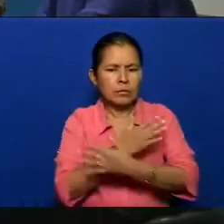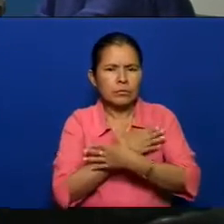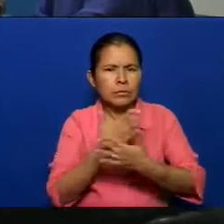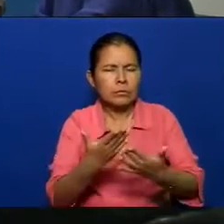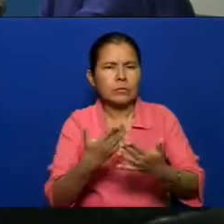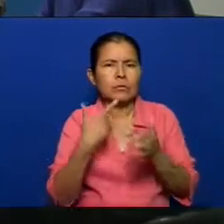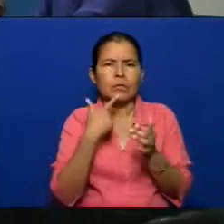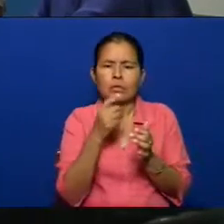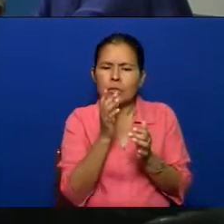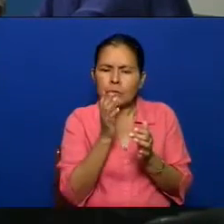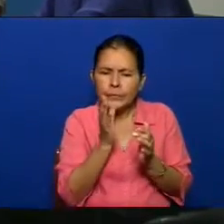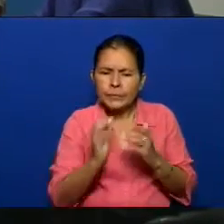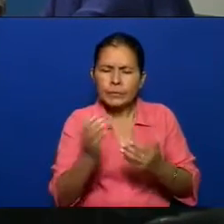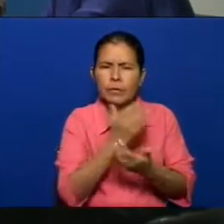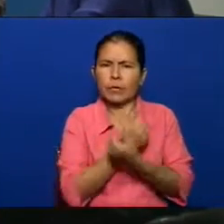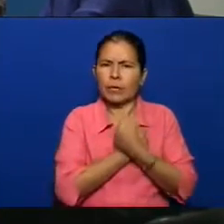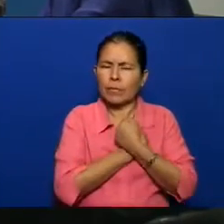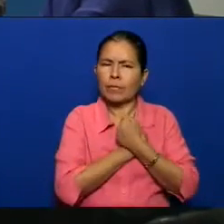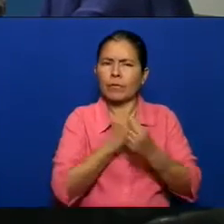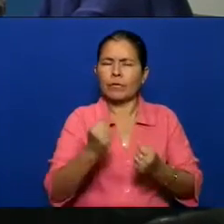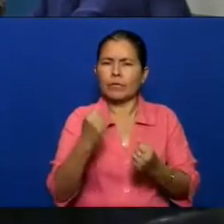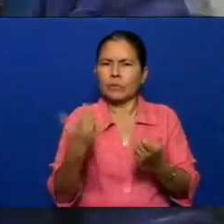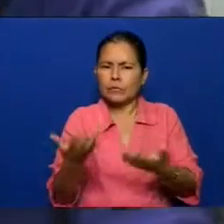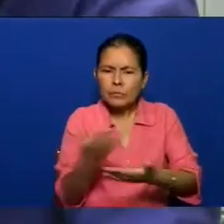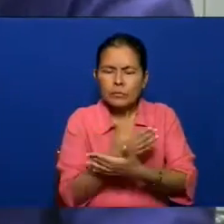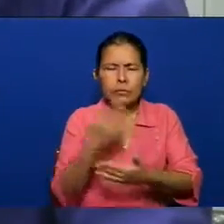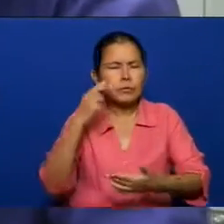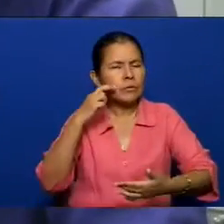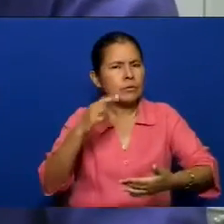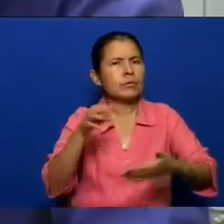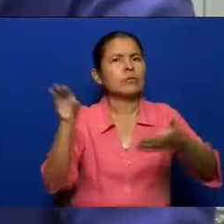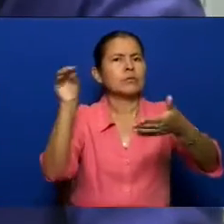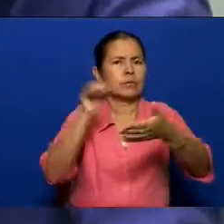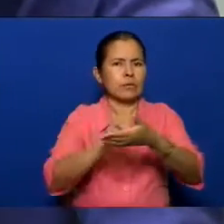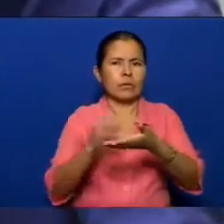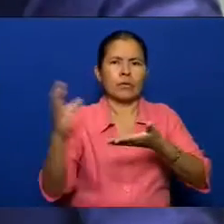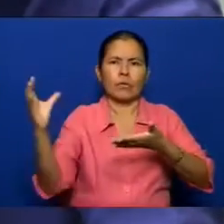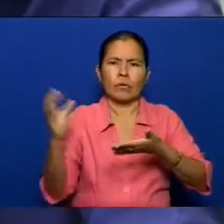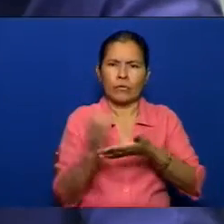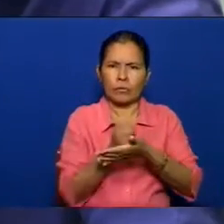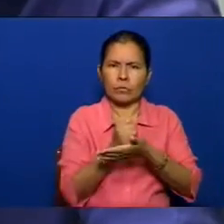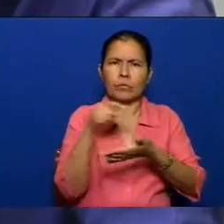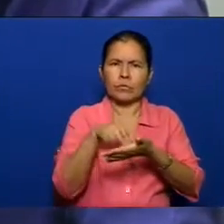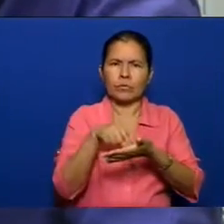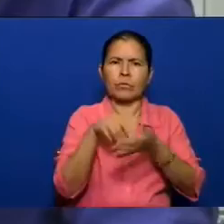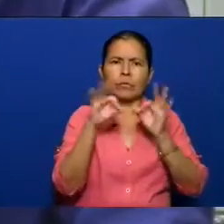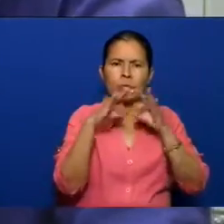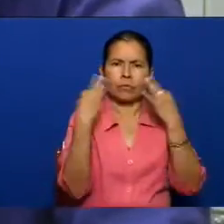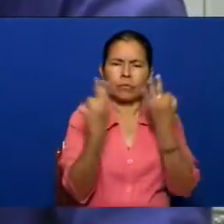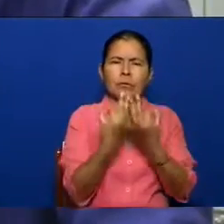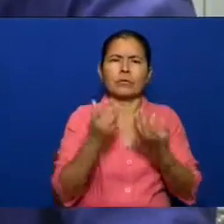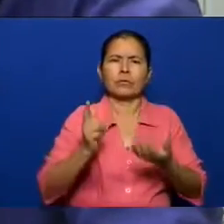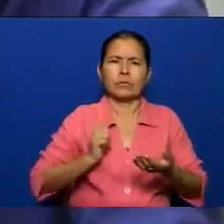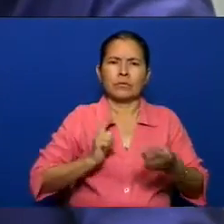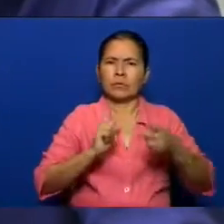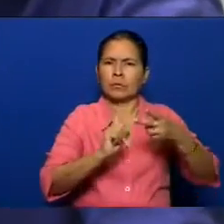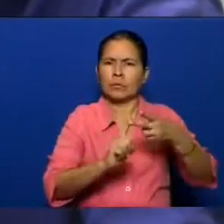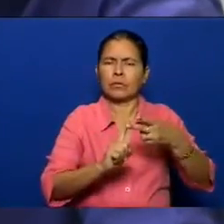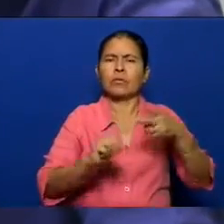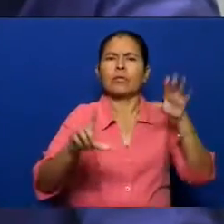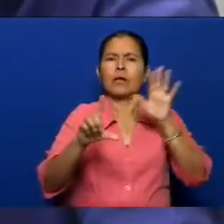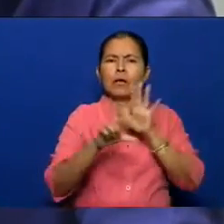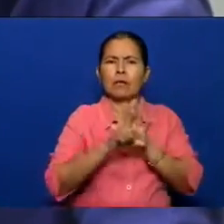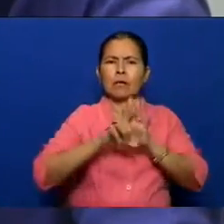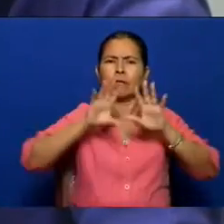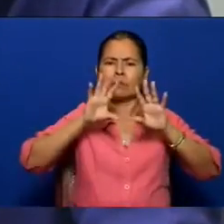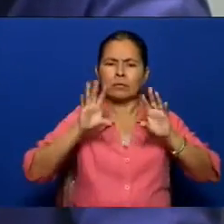ambiente amoroso, tierno, expresiones que están en el Código de Familia. Hemos creado la Ley Integral